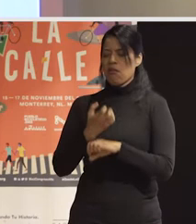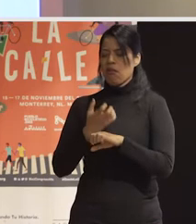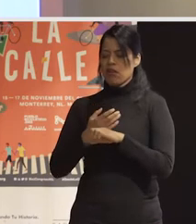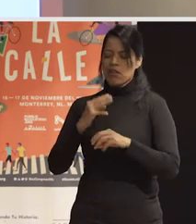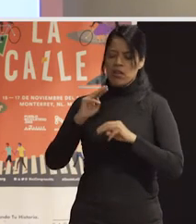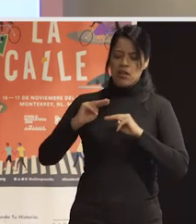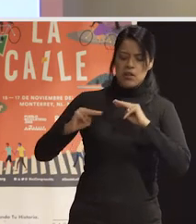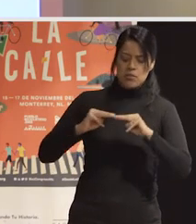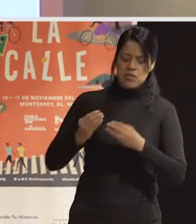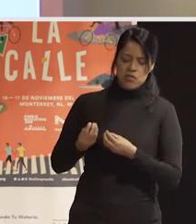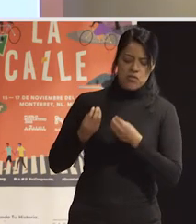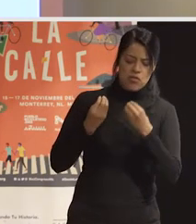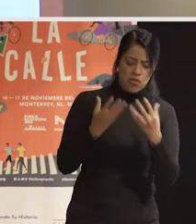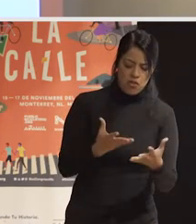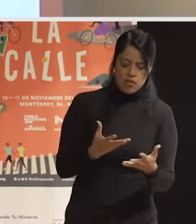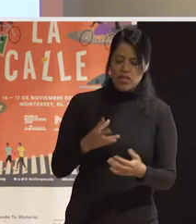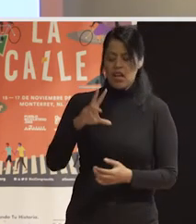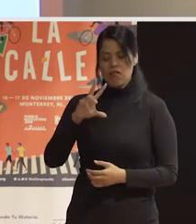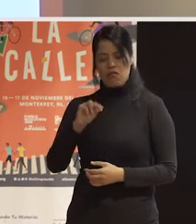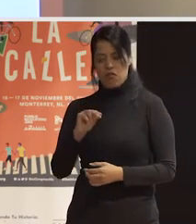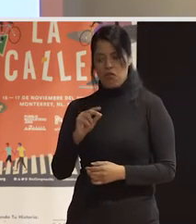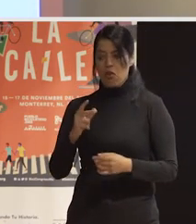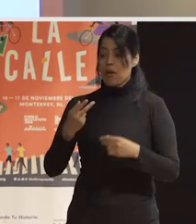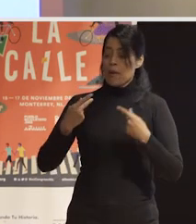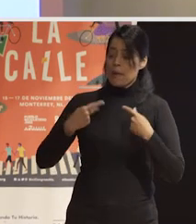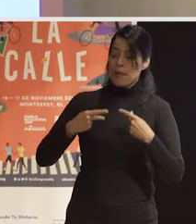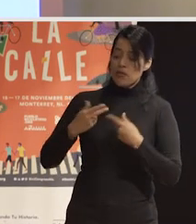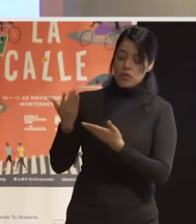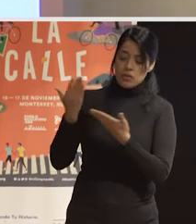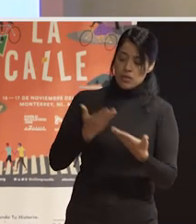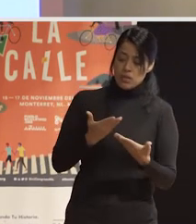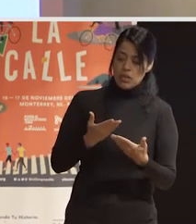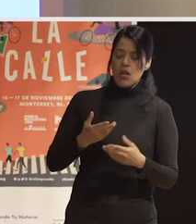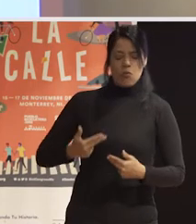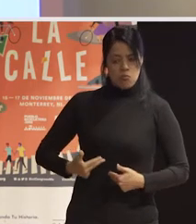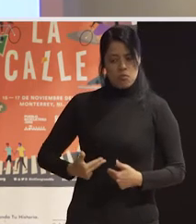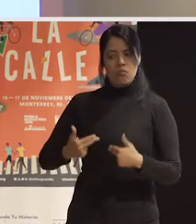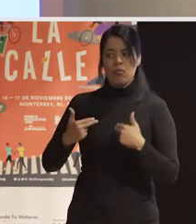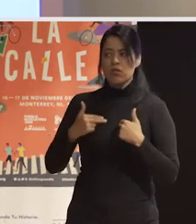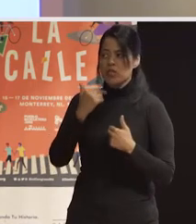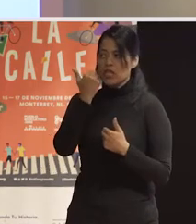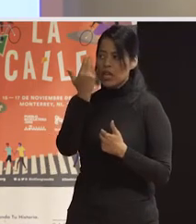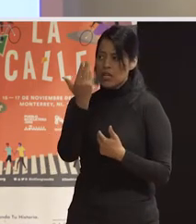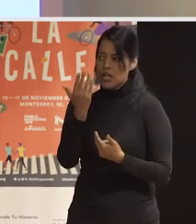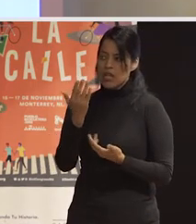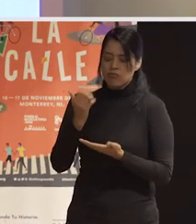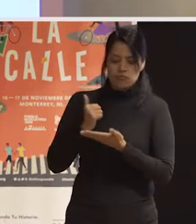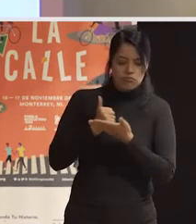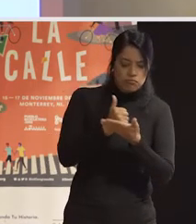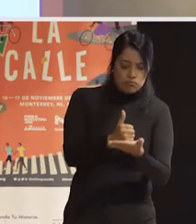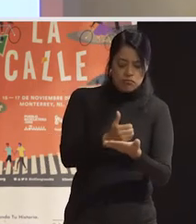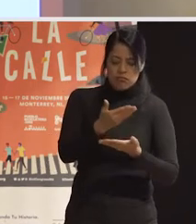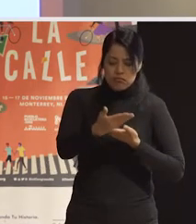misión a ofrecer algo si no venían gente es personas seres humanos que querían también compartir y conocer